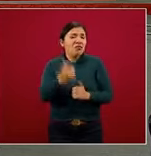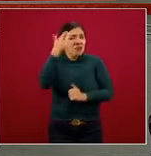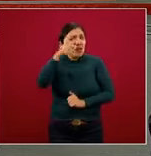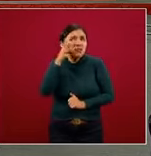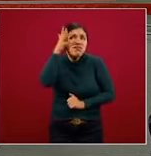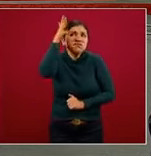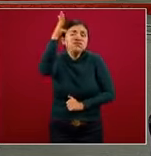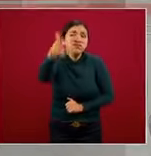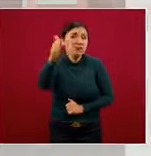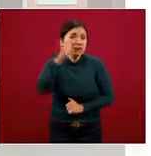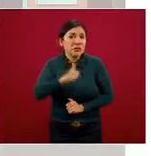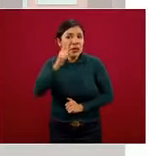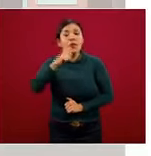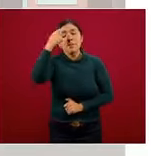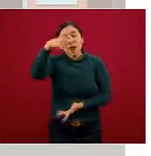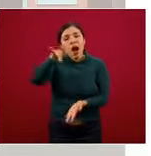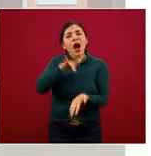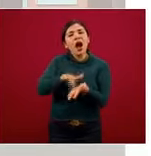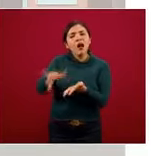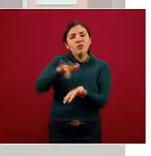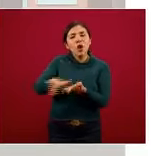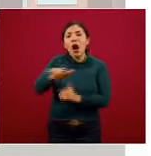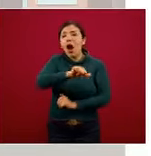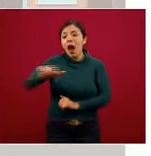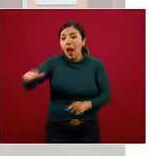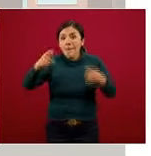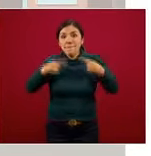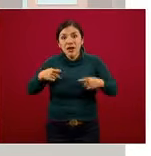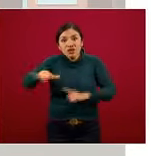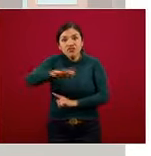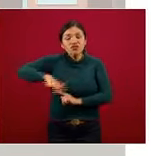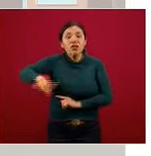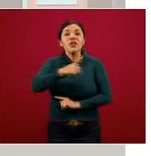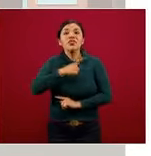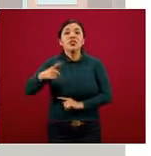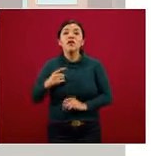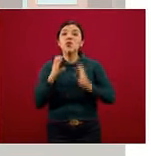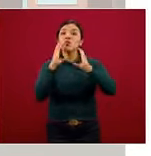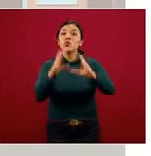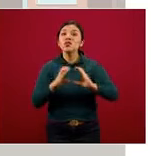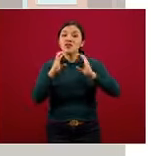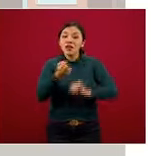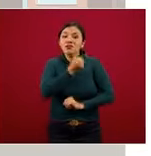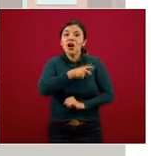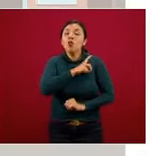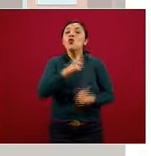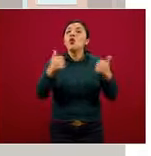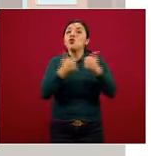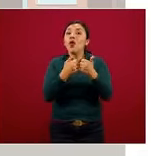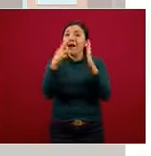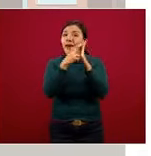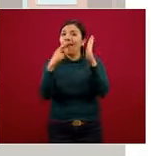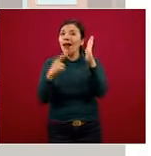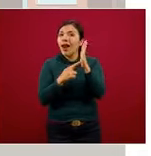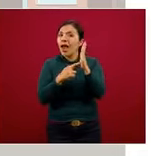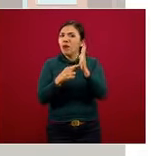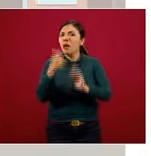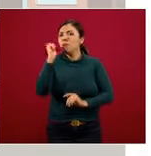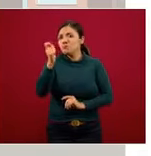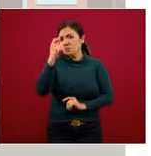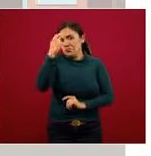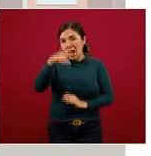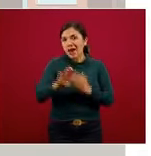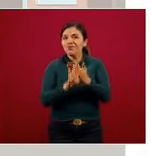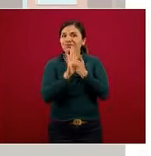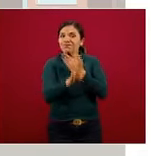nosotros para apoyar a nuestra sociedad, a resguardar nuestra salud con las reglas básicas de promoción,